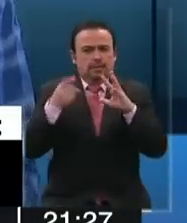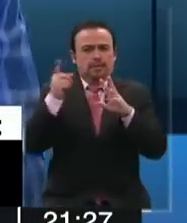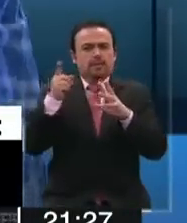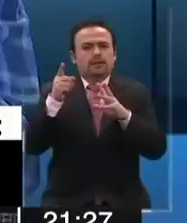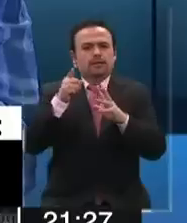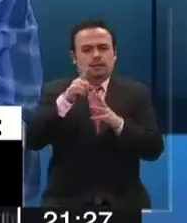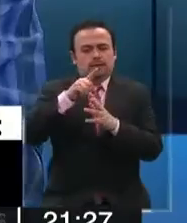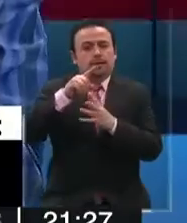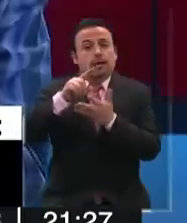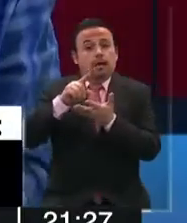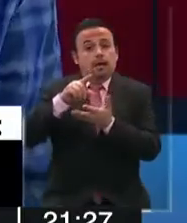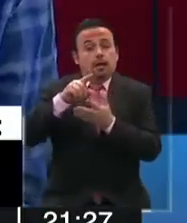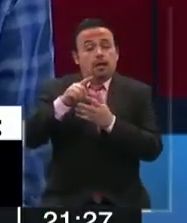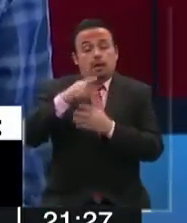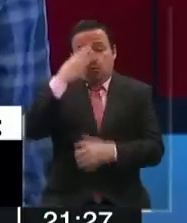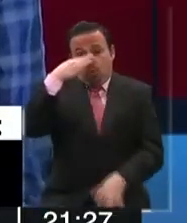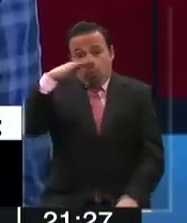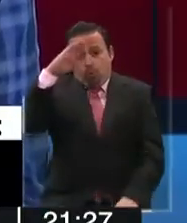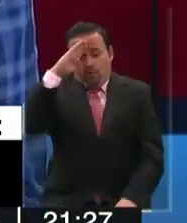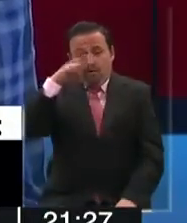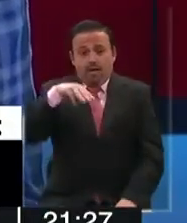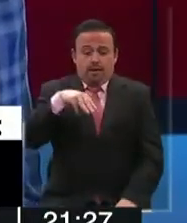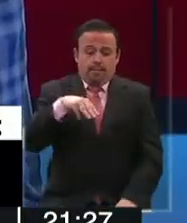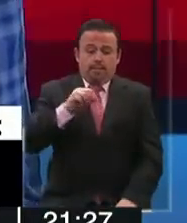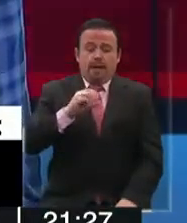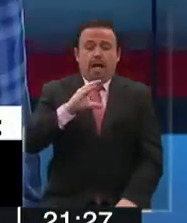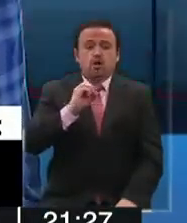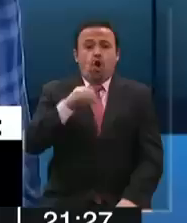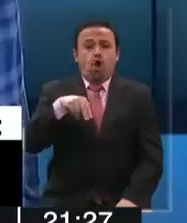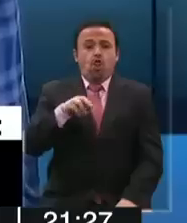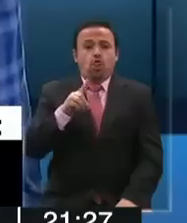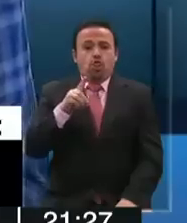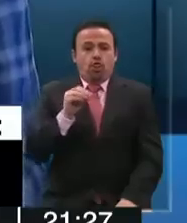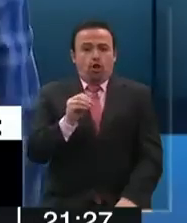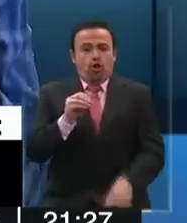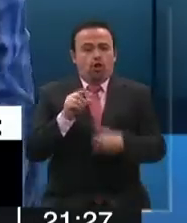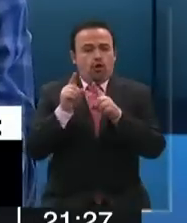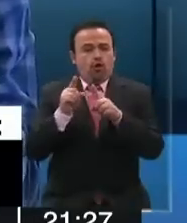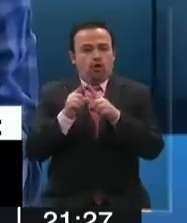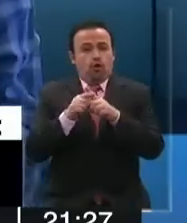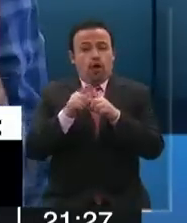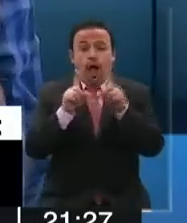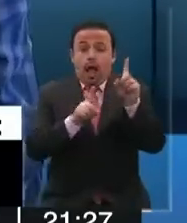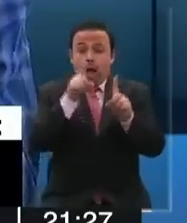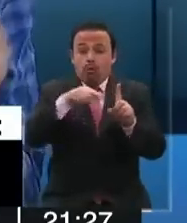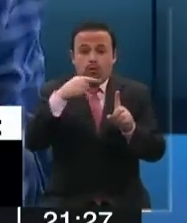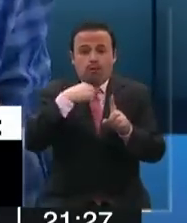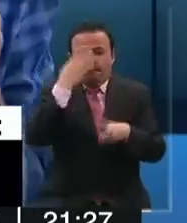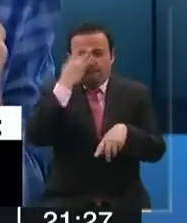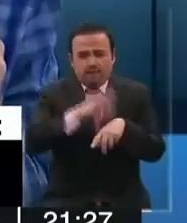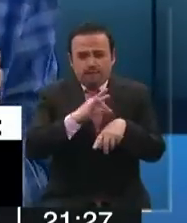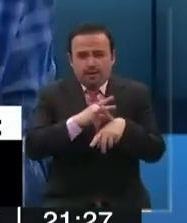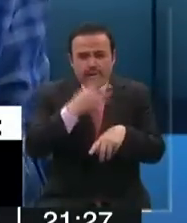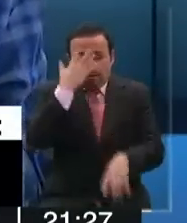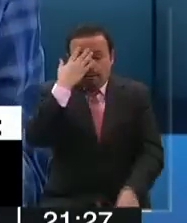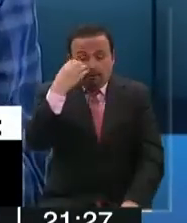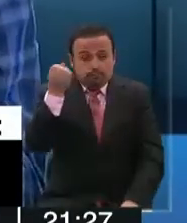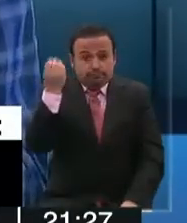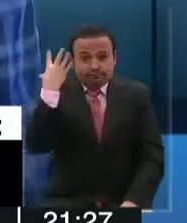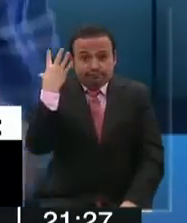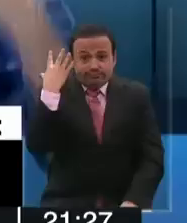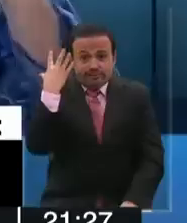macondo como es la peste del olvido algunos no recuerdan